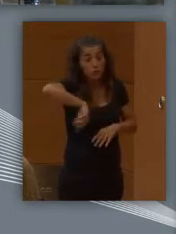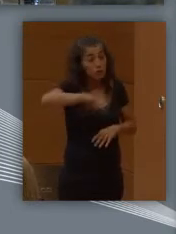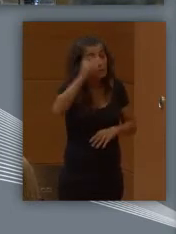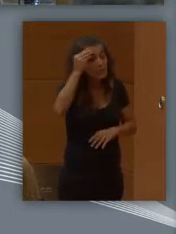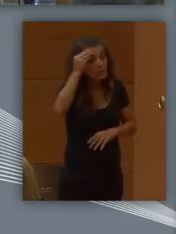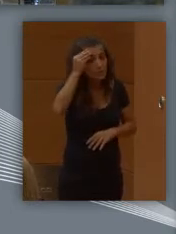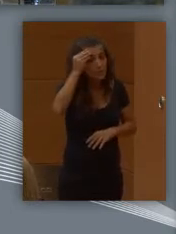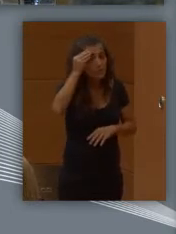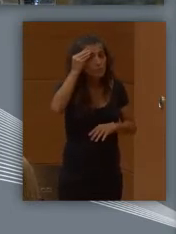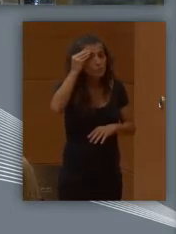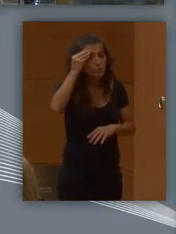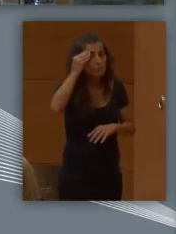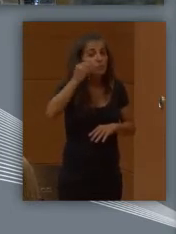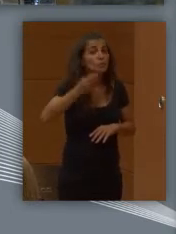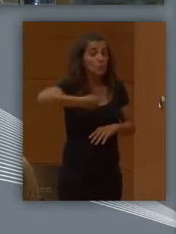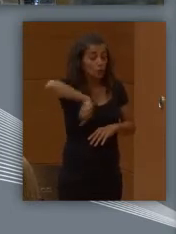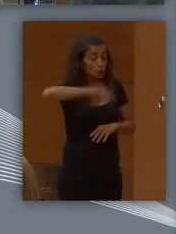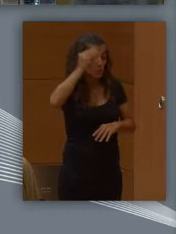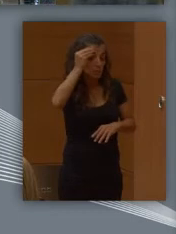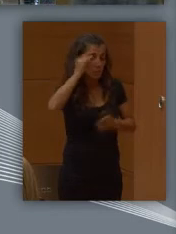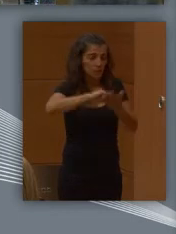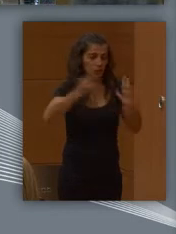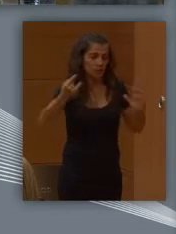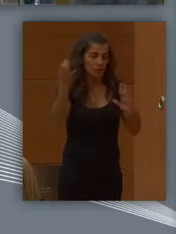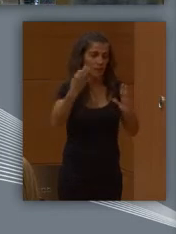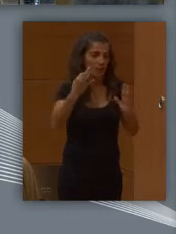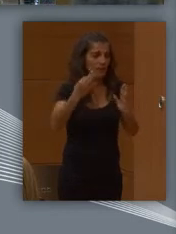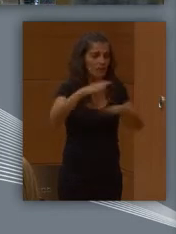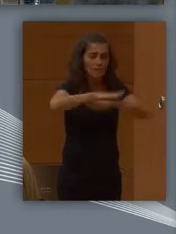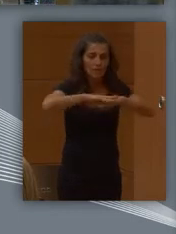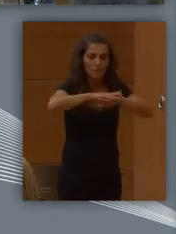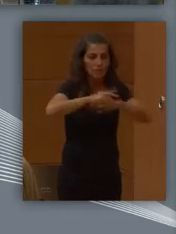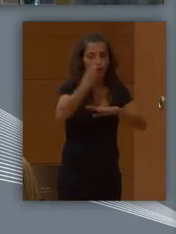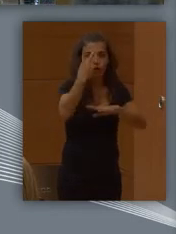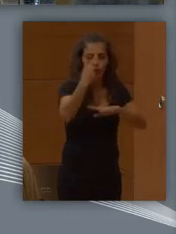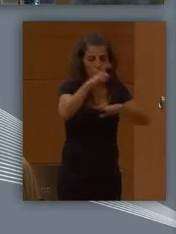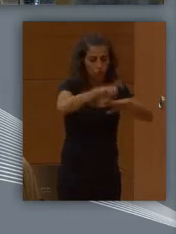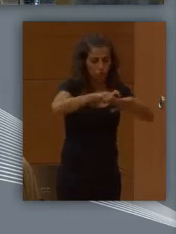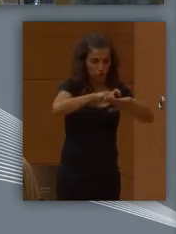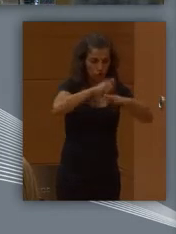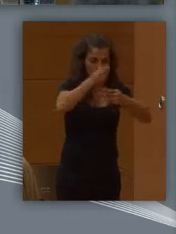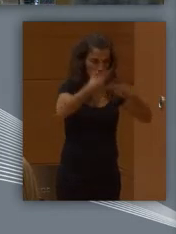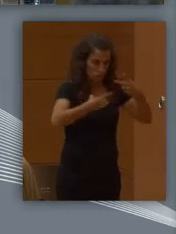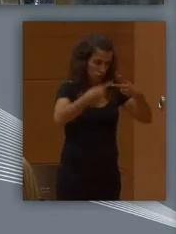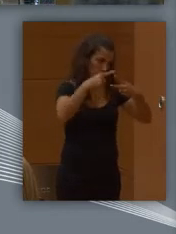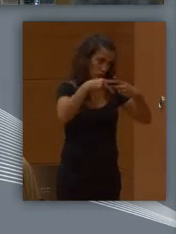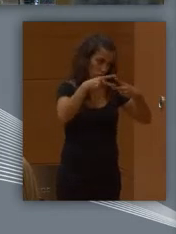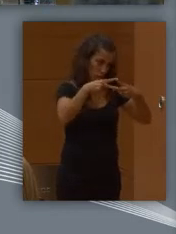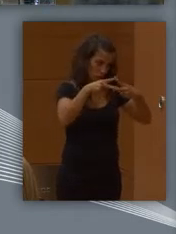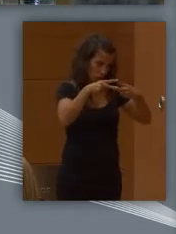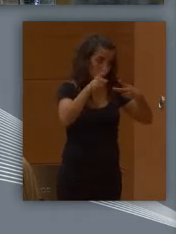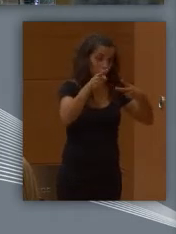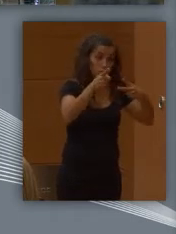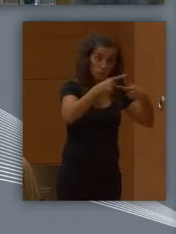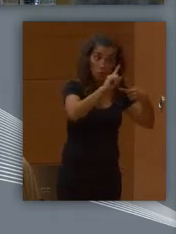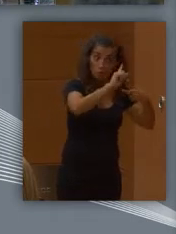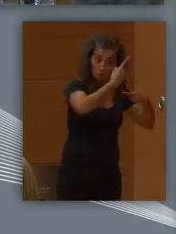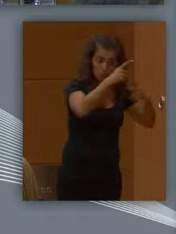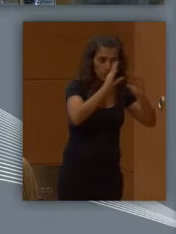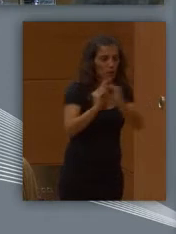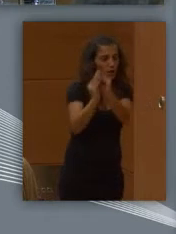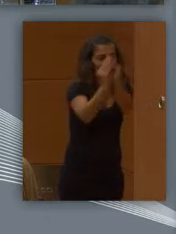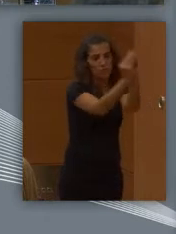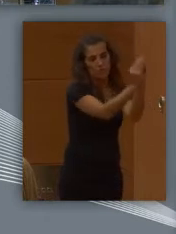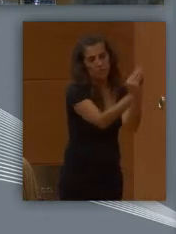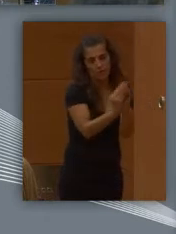que la tecnología debe tener, desde luego, 2 características. La primera tiene que ser la universalidad.